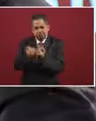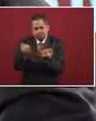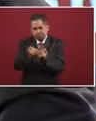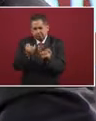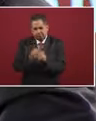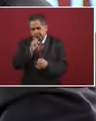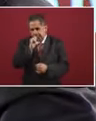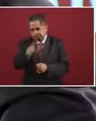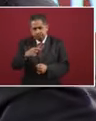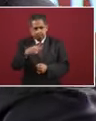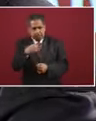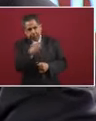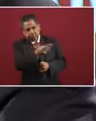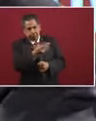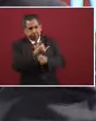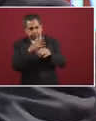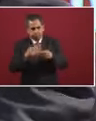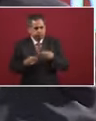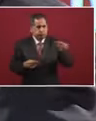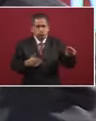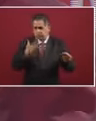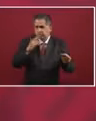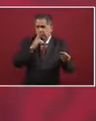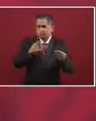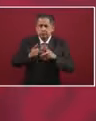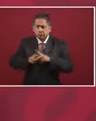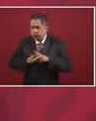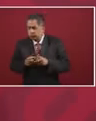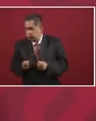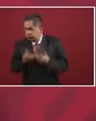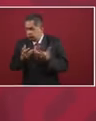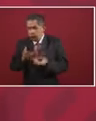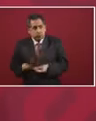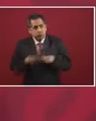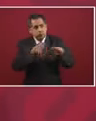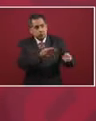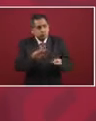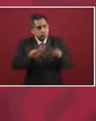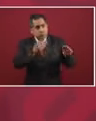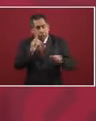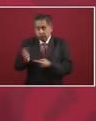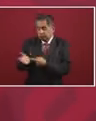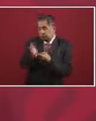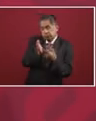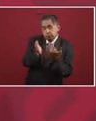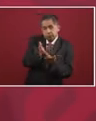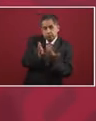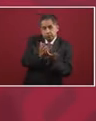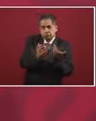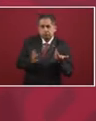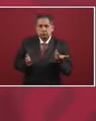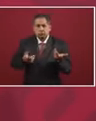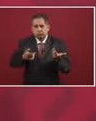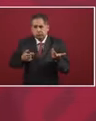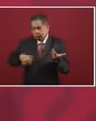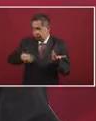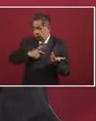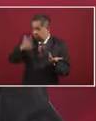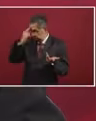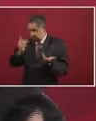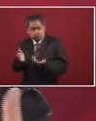Con buenos resultados, sí, porque es una discusión de cifras, ¿no? De cifras, de hechos. Y cuando se tiene razón por parte de la Autoridad